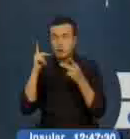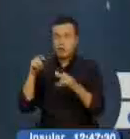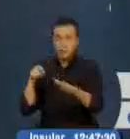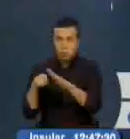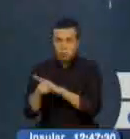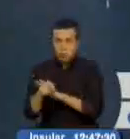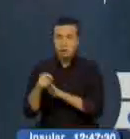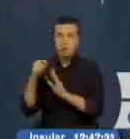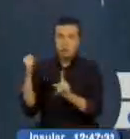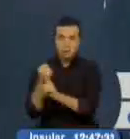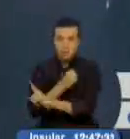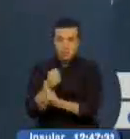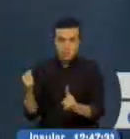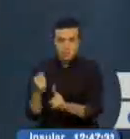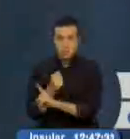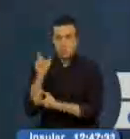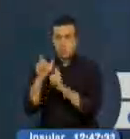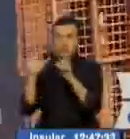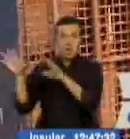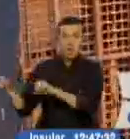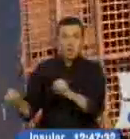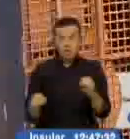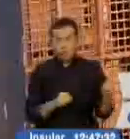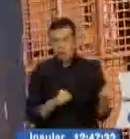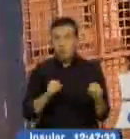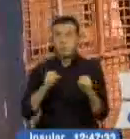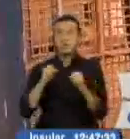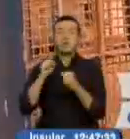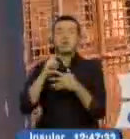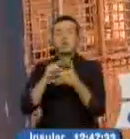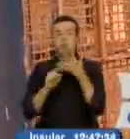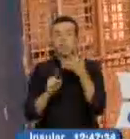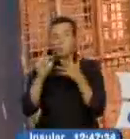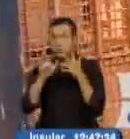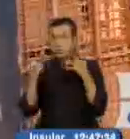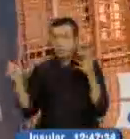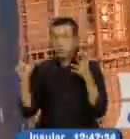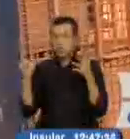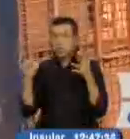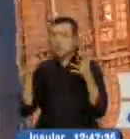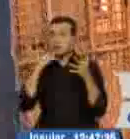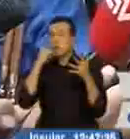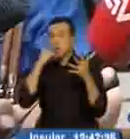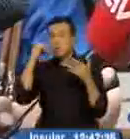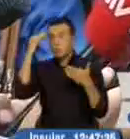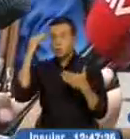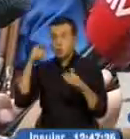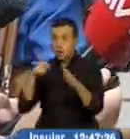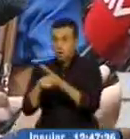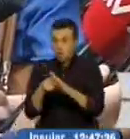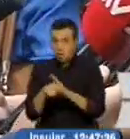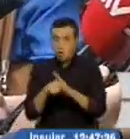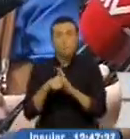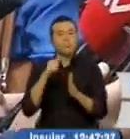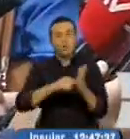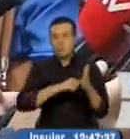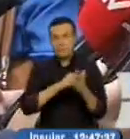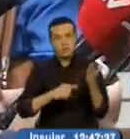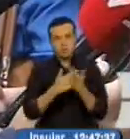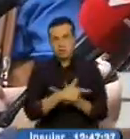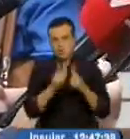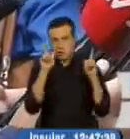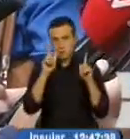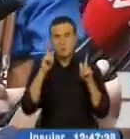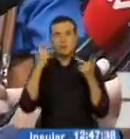genocidio, tortura, desaparición forzada, secuestro y homicidio por razones políticas. Le vamos a hacer conocer esta que ha sido